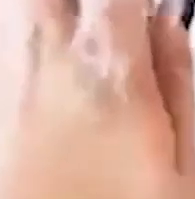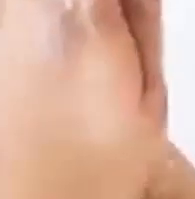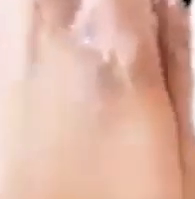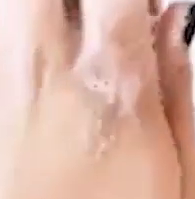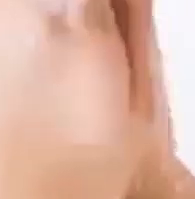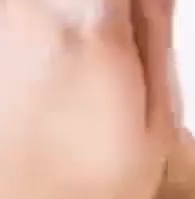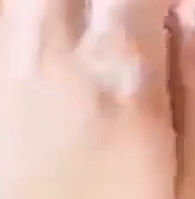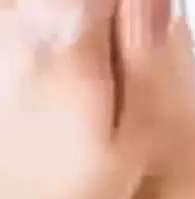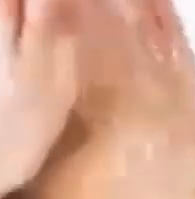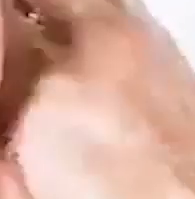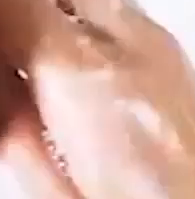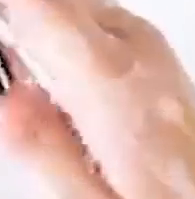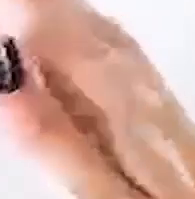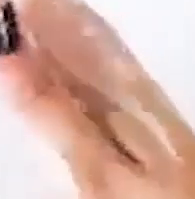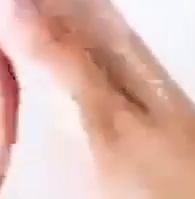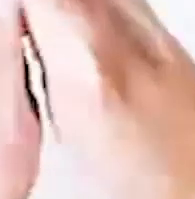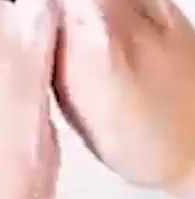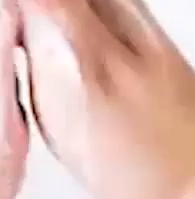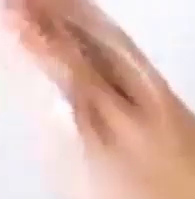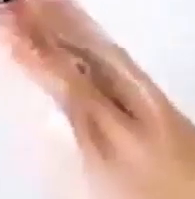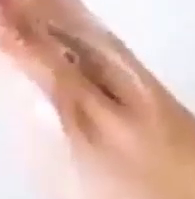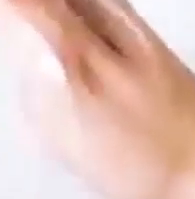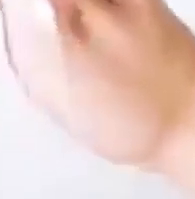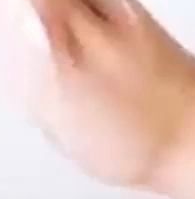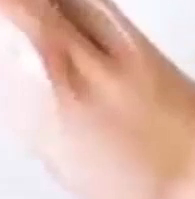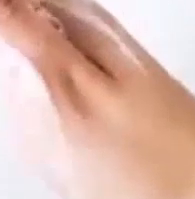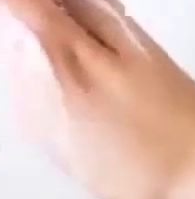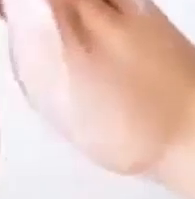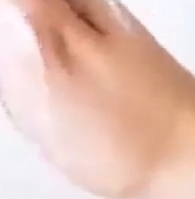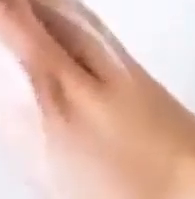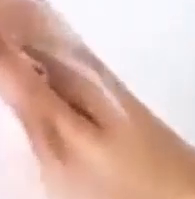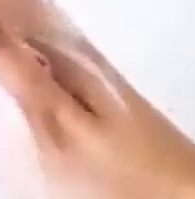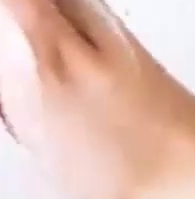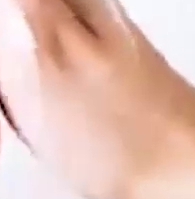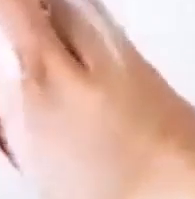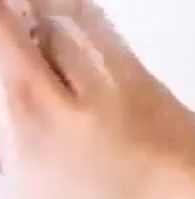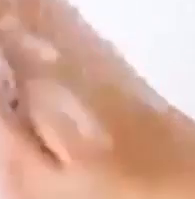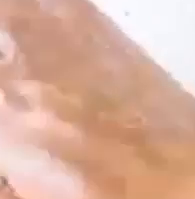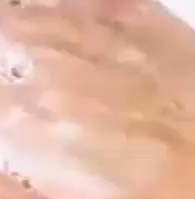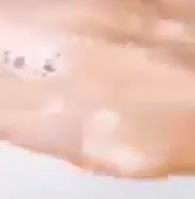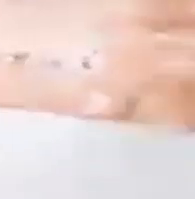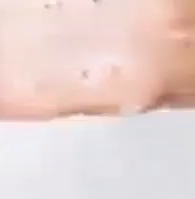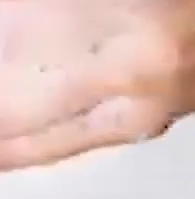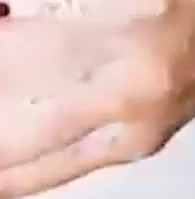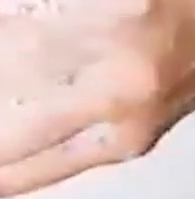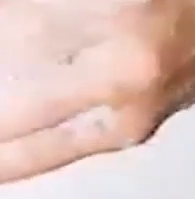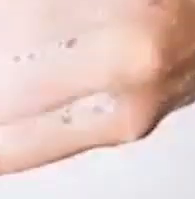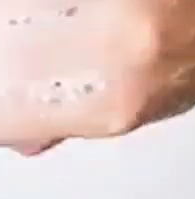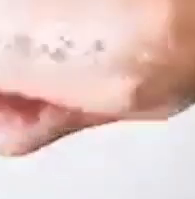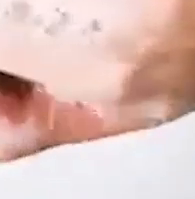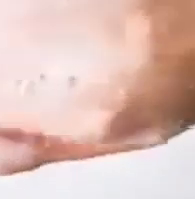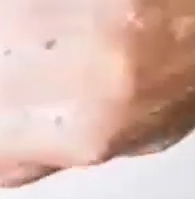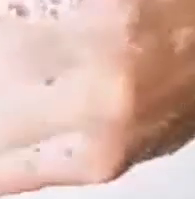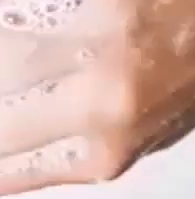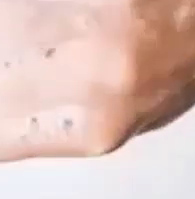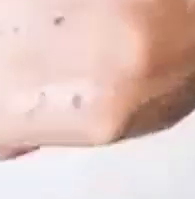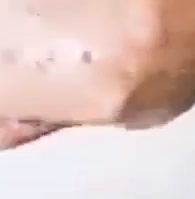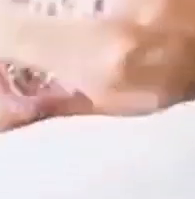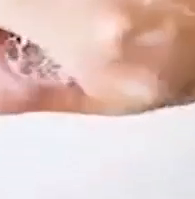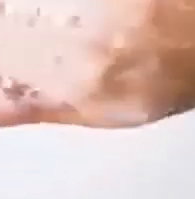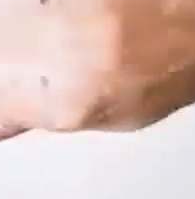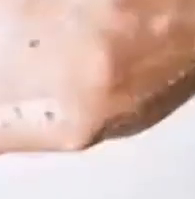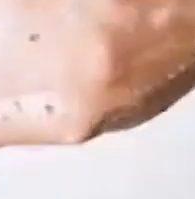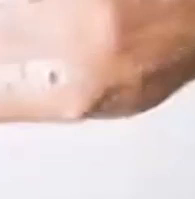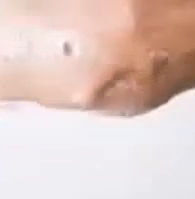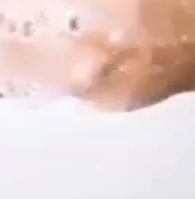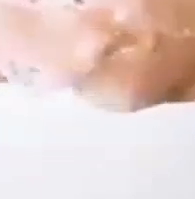de la mano izquierda y viceversa. Frótese la palma de la mano entre sí con los dedos entrelazados. Frótese el dorso de los dedos de la mano